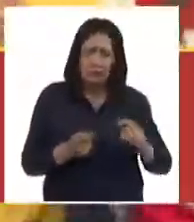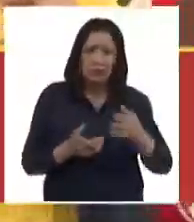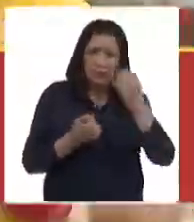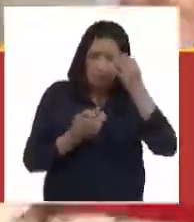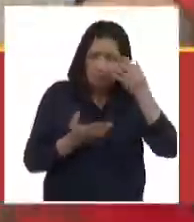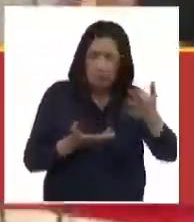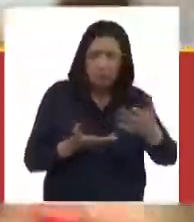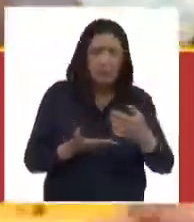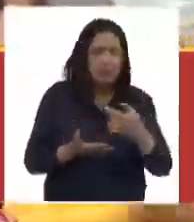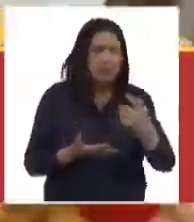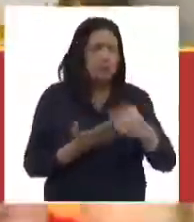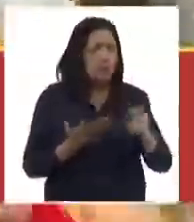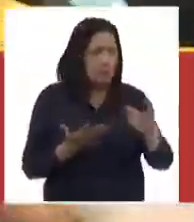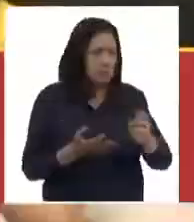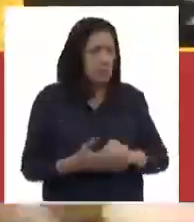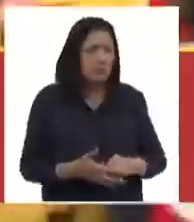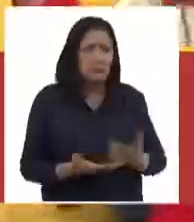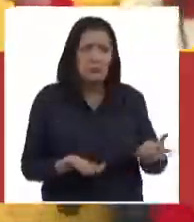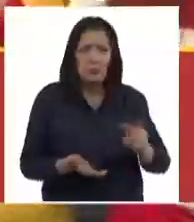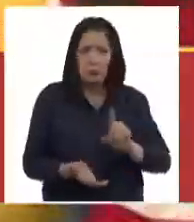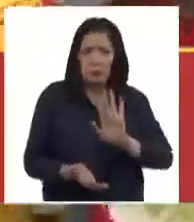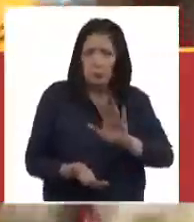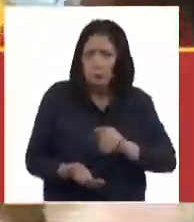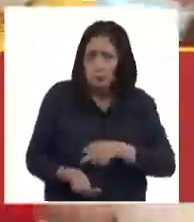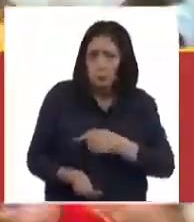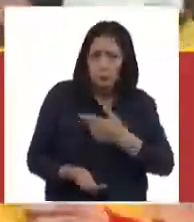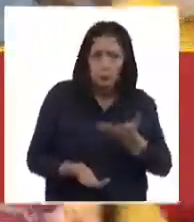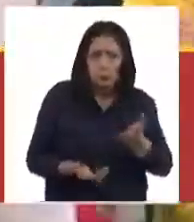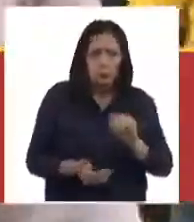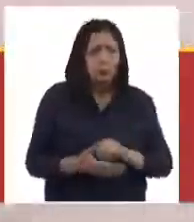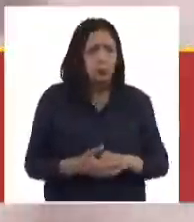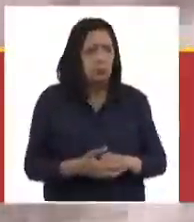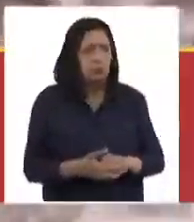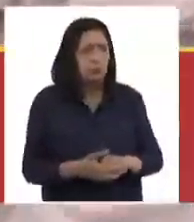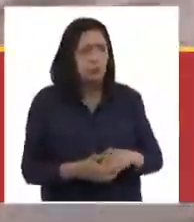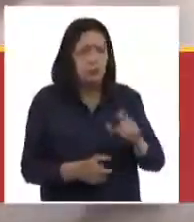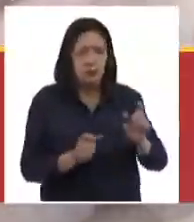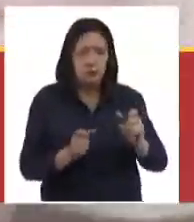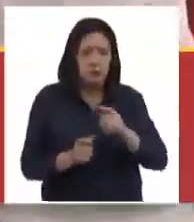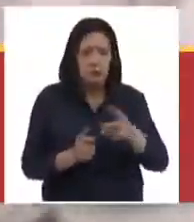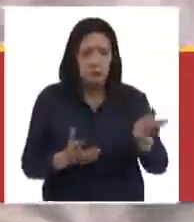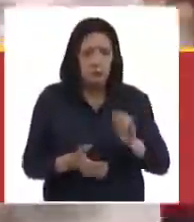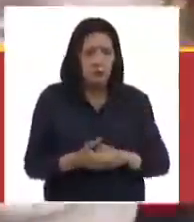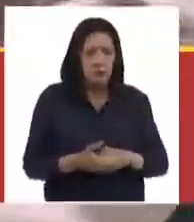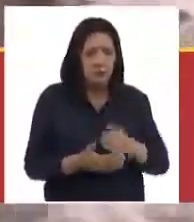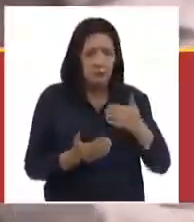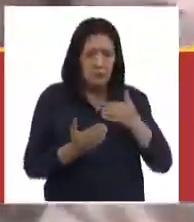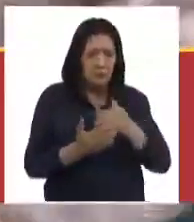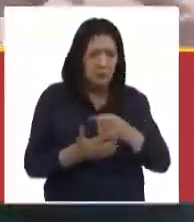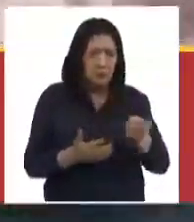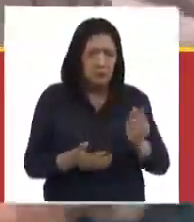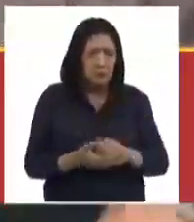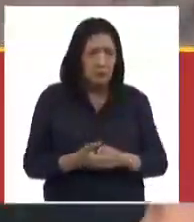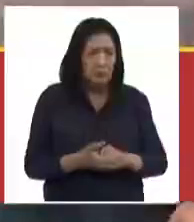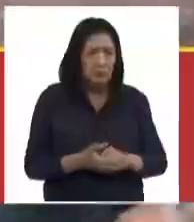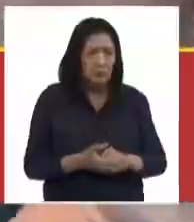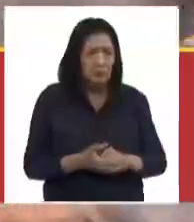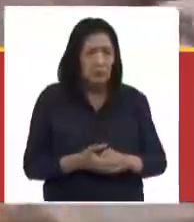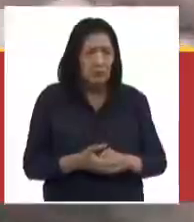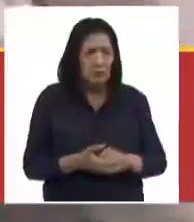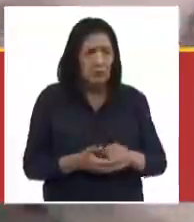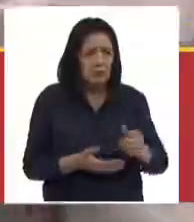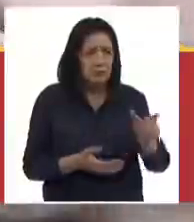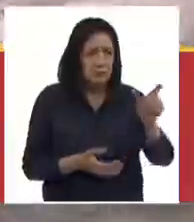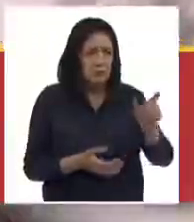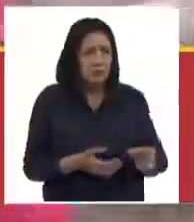recabar información, llevando las costumbres de la gente que finalmente está cerca a